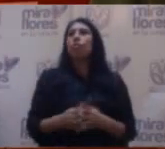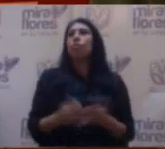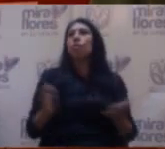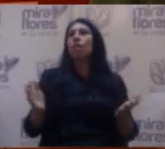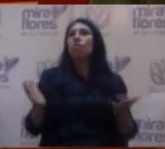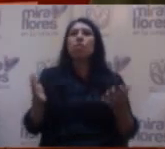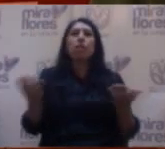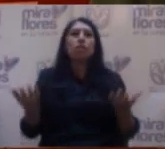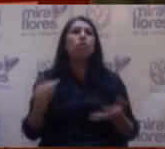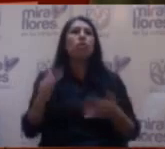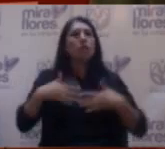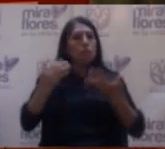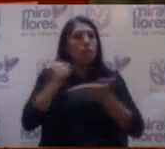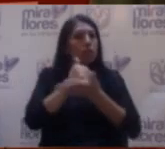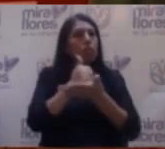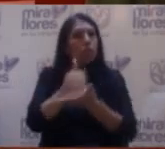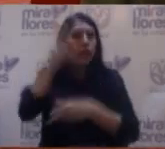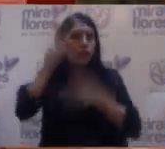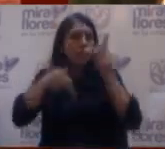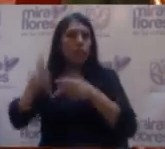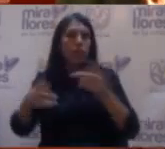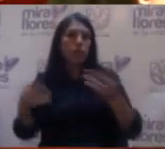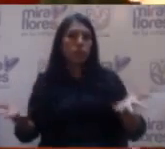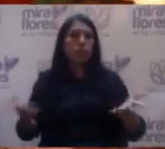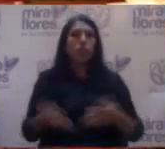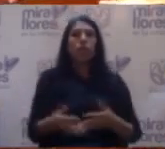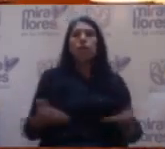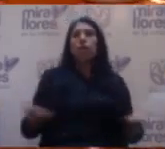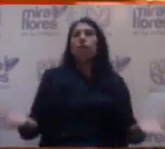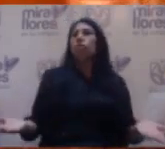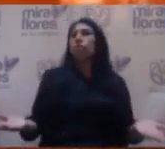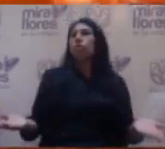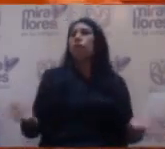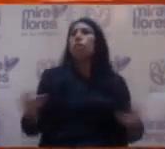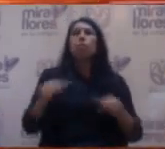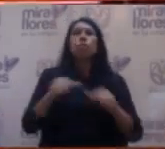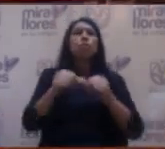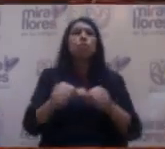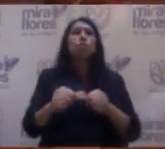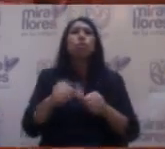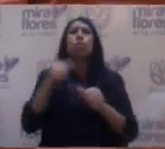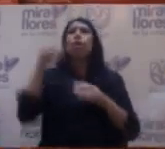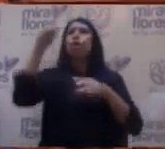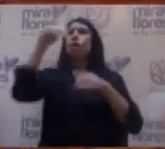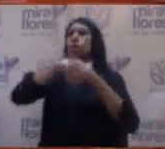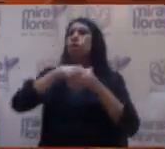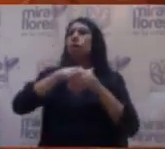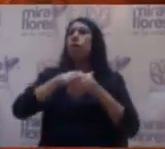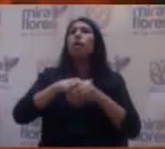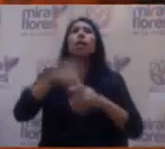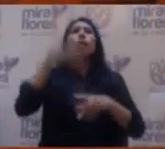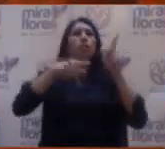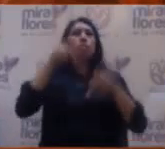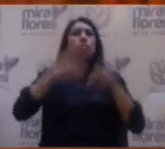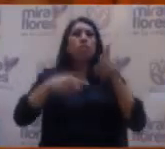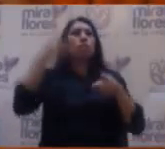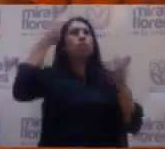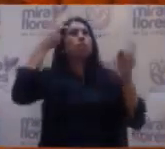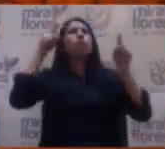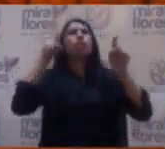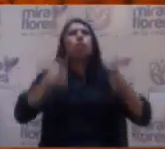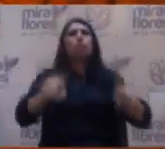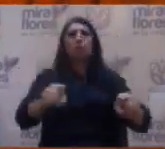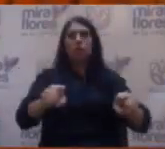a las personas. Dicho esto, entonces, si no hay más intervenciones, vamos a proceder a votar. Aquellos miembros del Consejo que estén a favor de aprobar este proyecto,